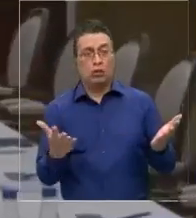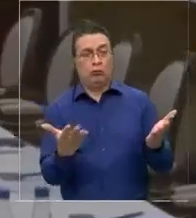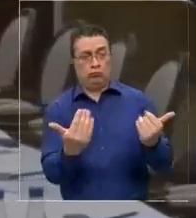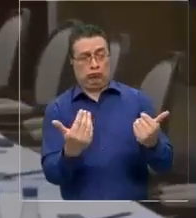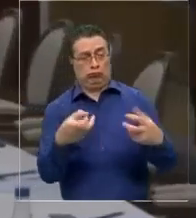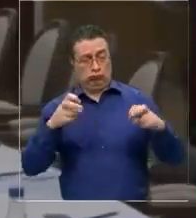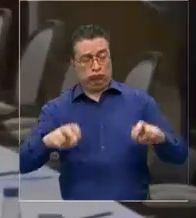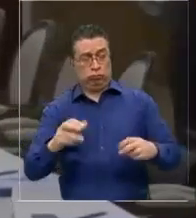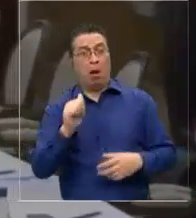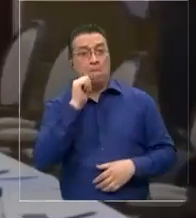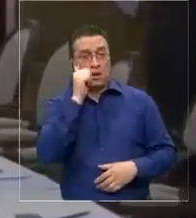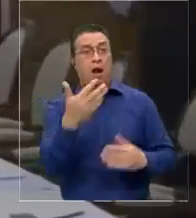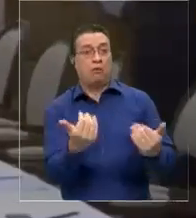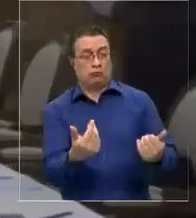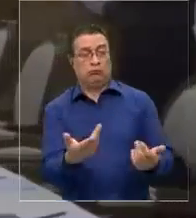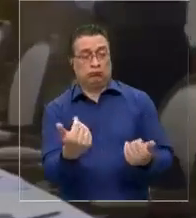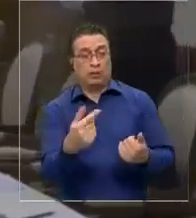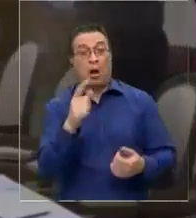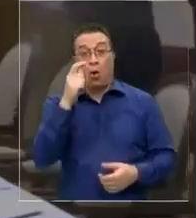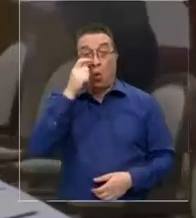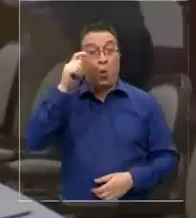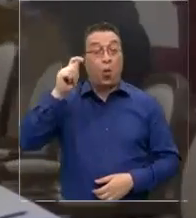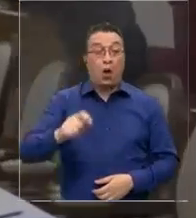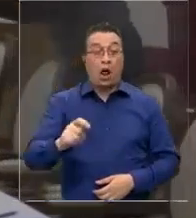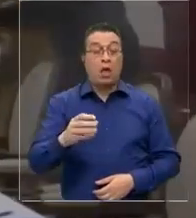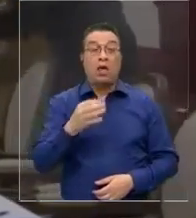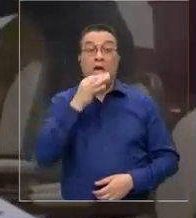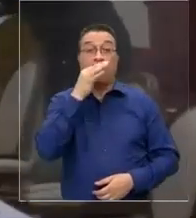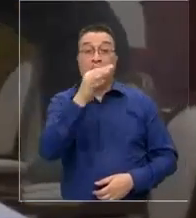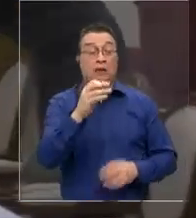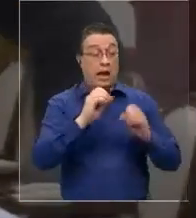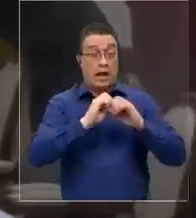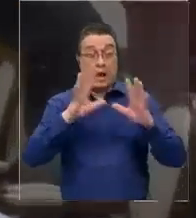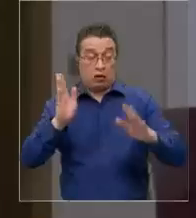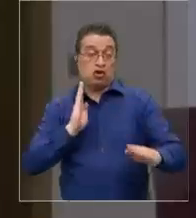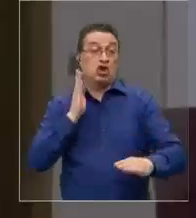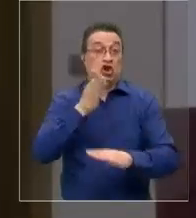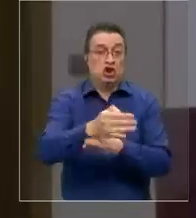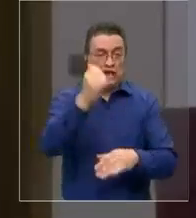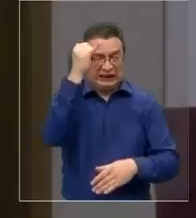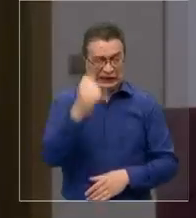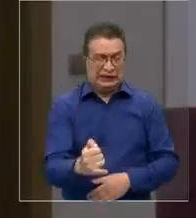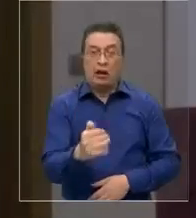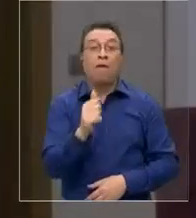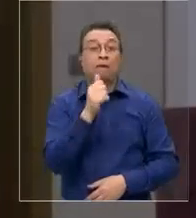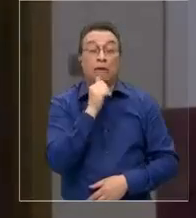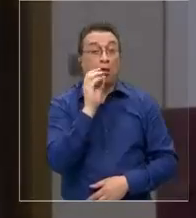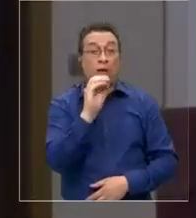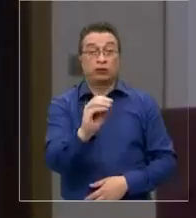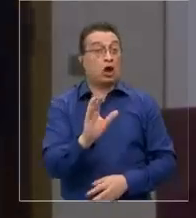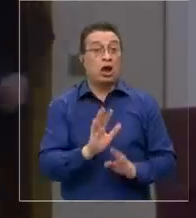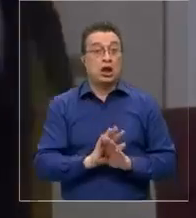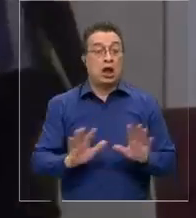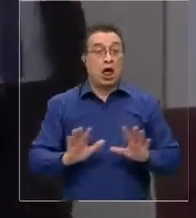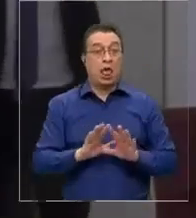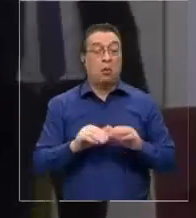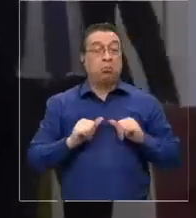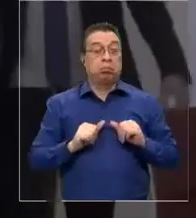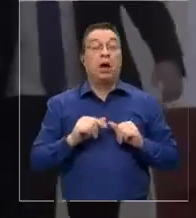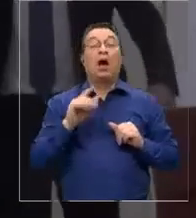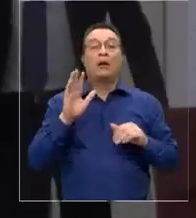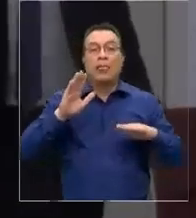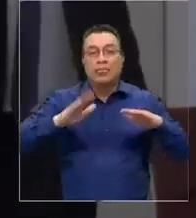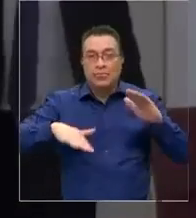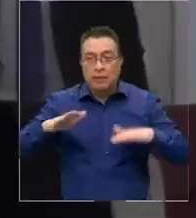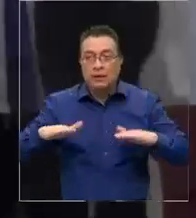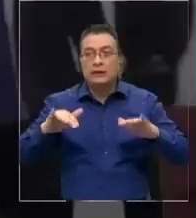esperando y esperamos que lleguen mañana, pero Ucrania no ha dado muestras claras acerca de si efectivamente va a ir a la mesa de negociaciones o no, dependiendo, claro,